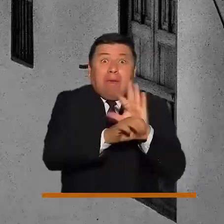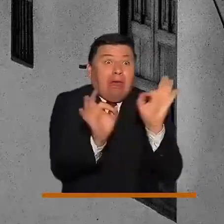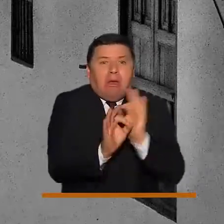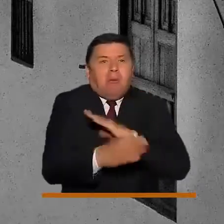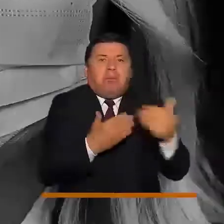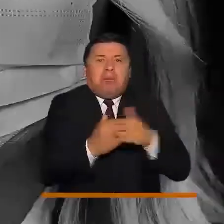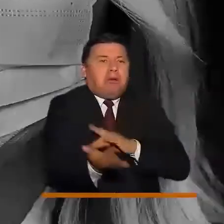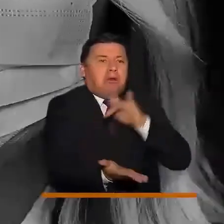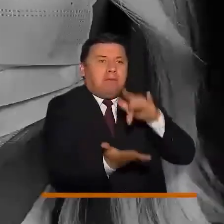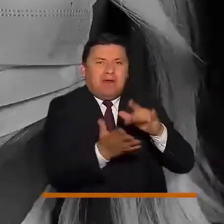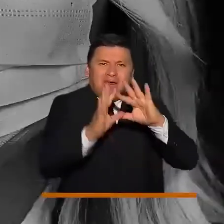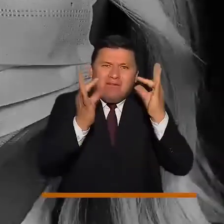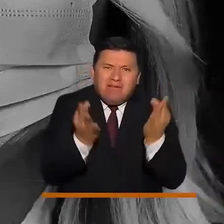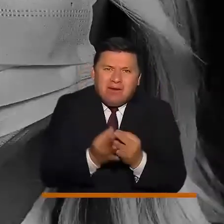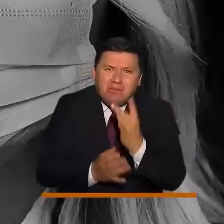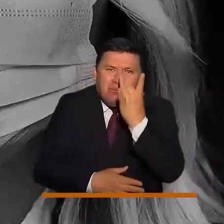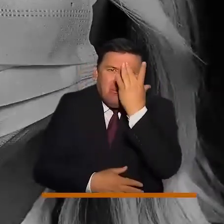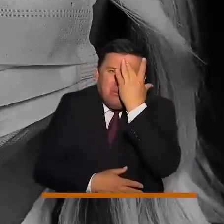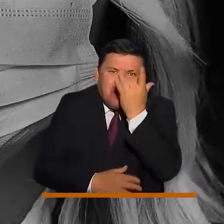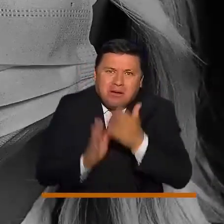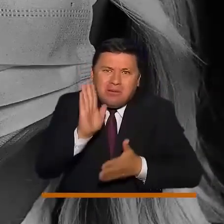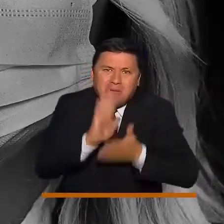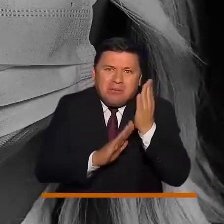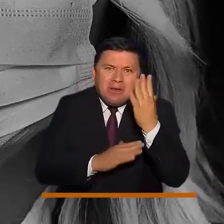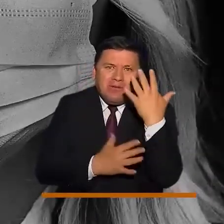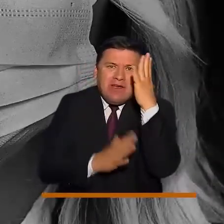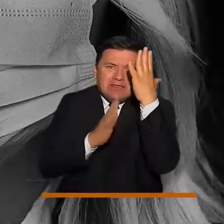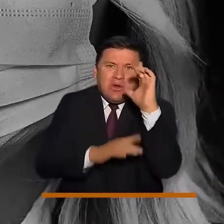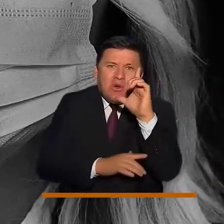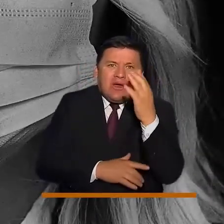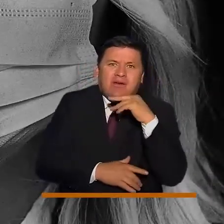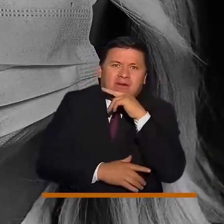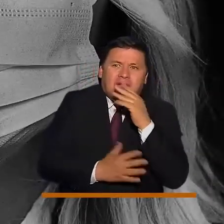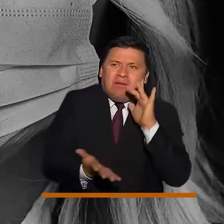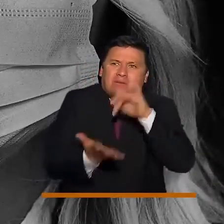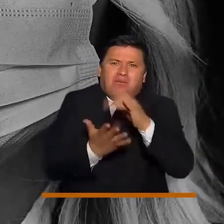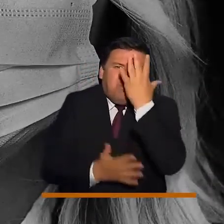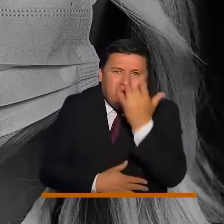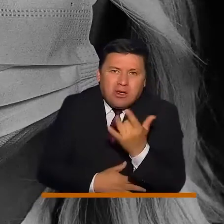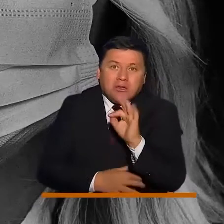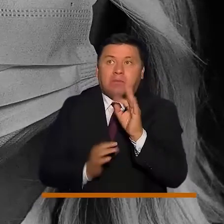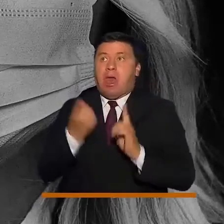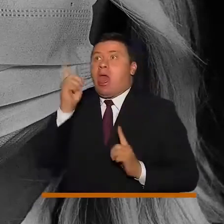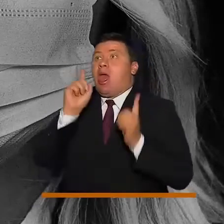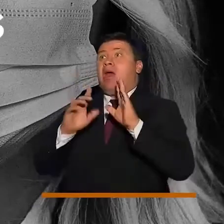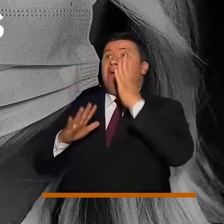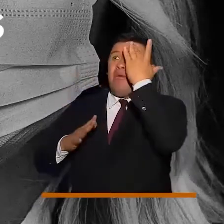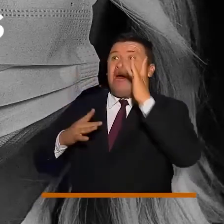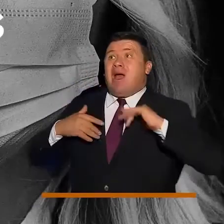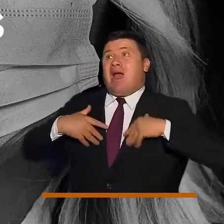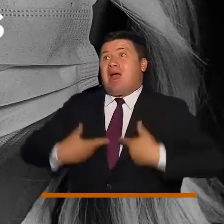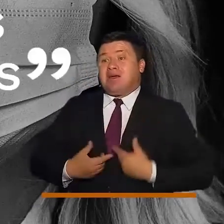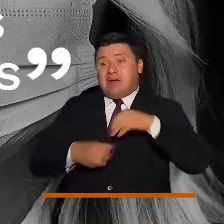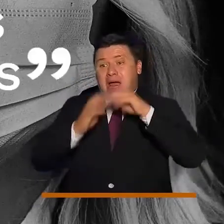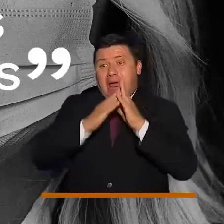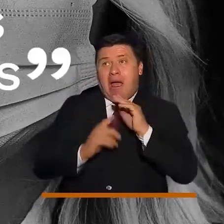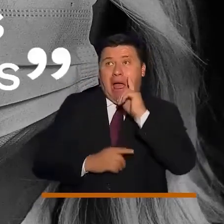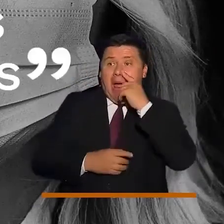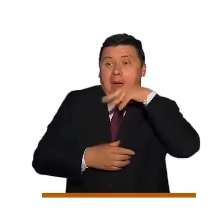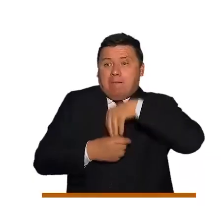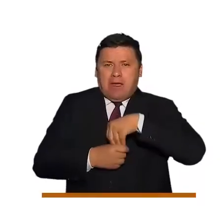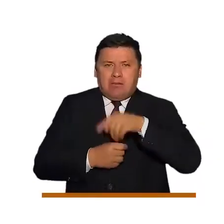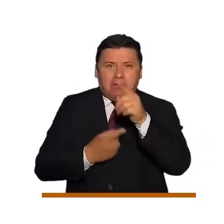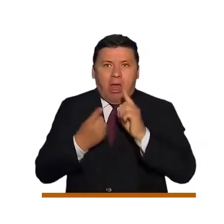había casos. Familia Pérez. ¿Por qué salieron de viaje el puente? Su excusa, estamos cansados de estar encerrados.